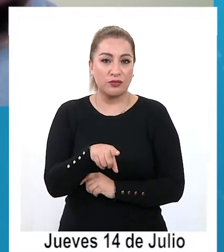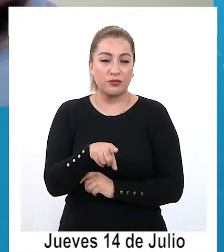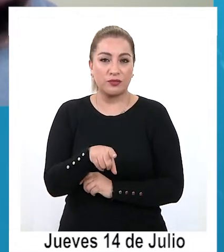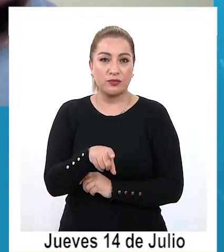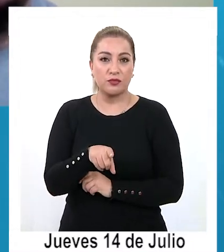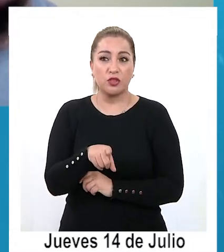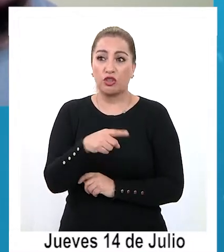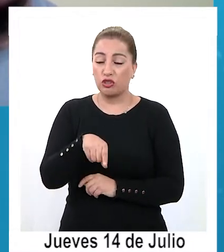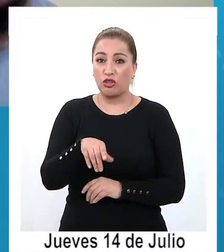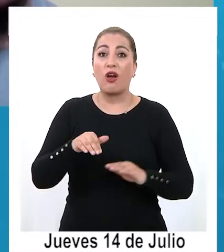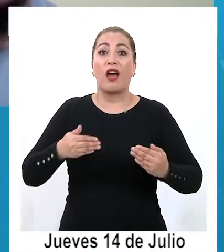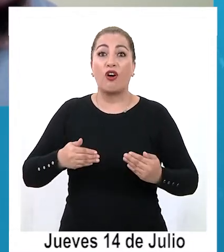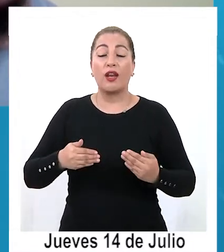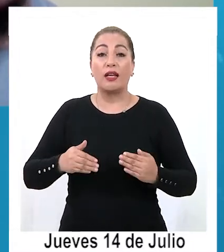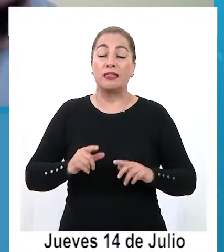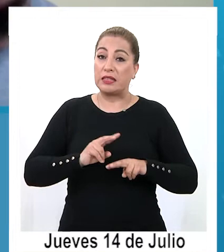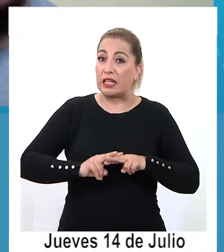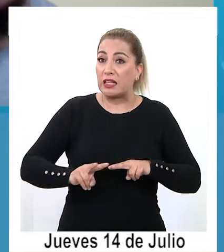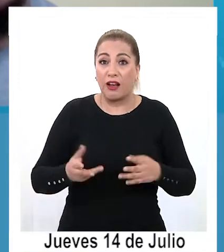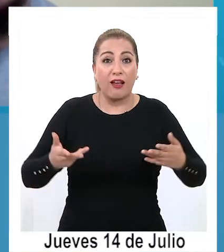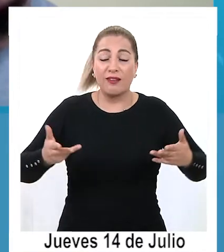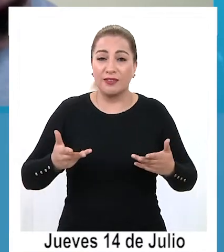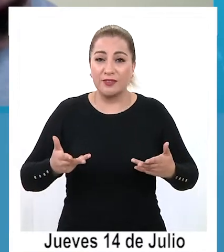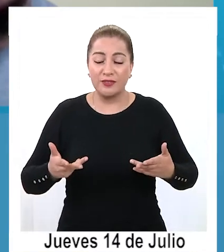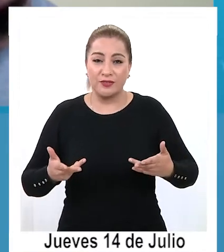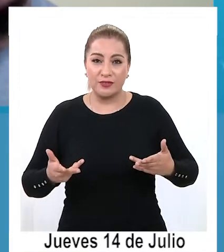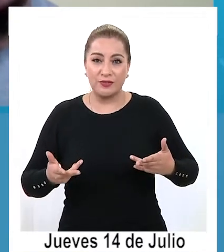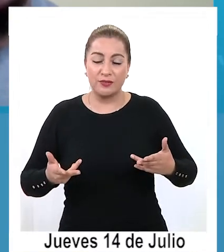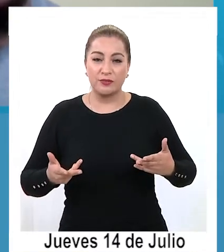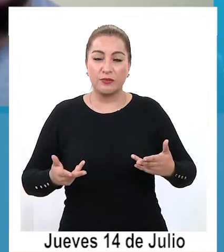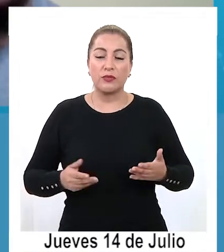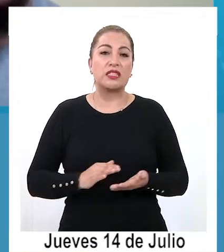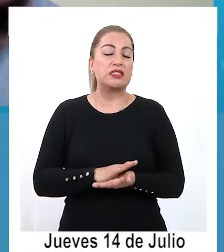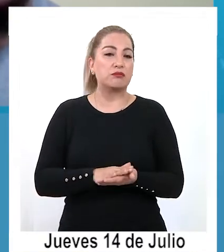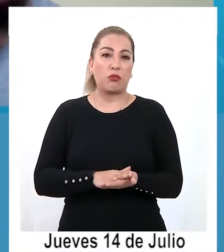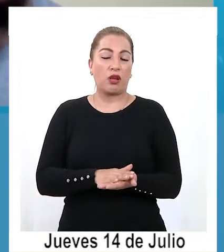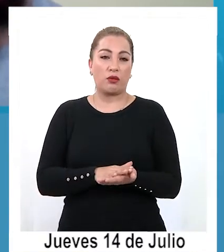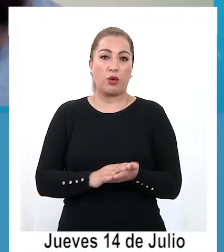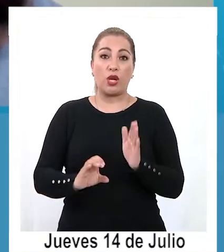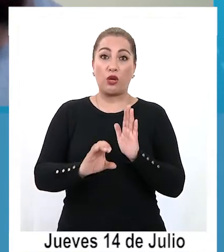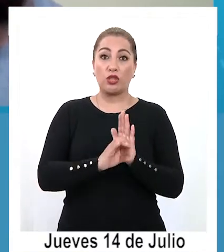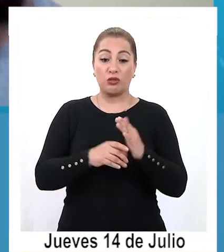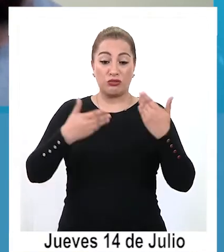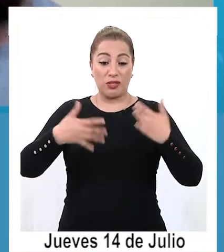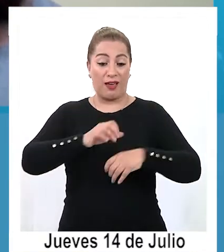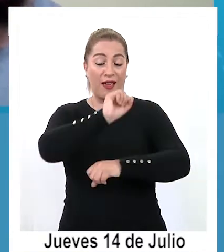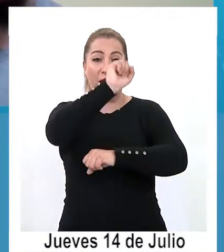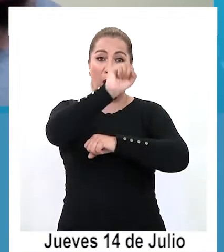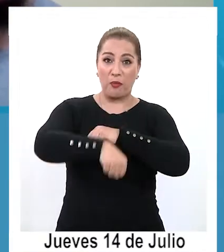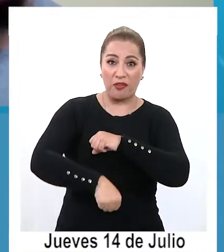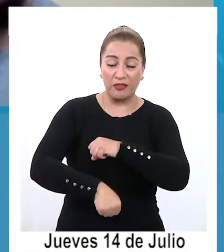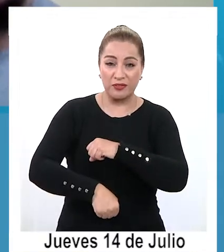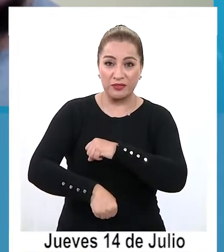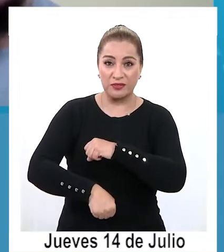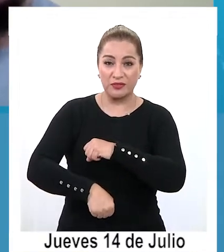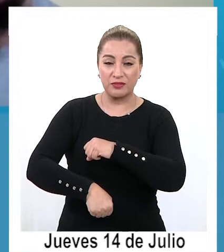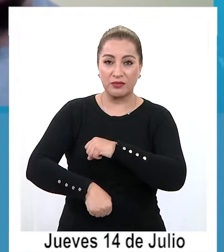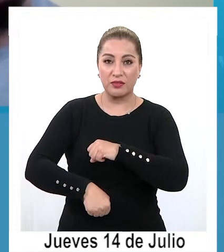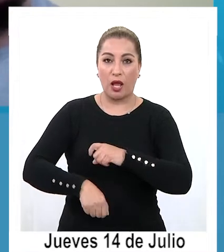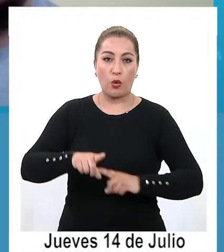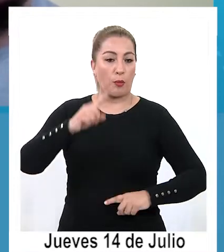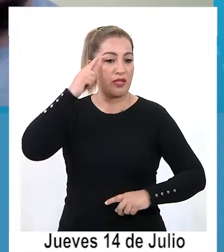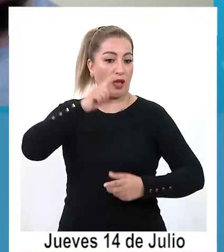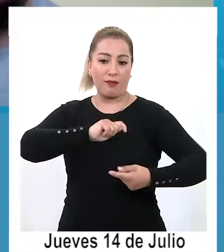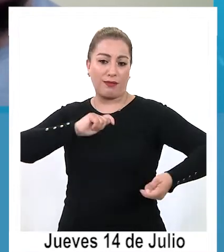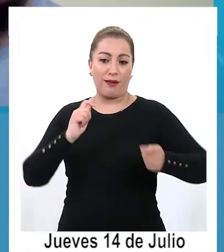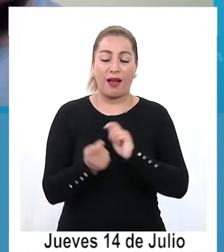nosotros tranquilos desde la casa? El hecho de que no porque una constitución se apruebe, por más transformadora que